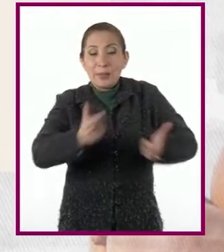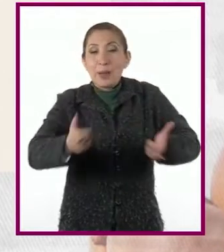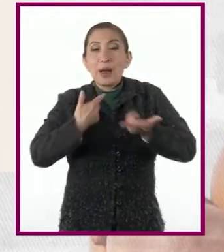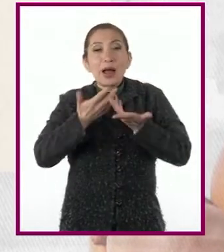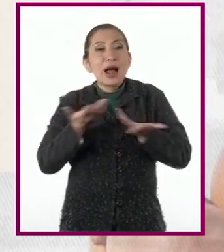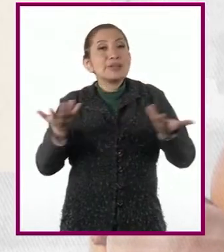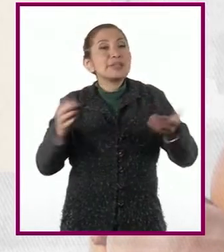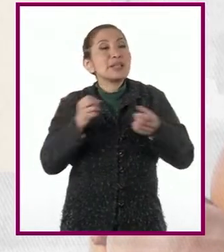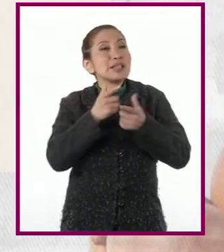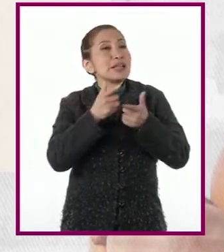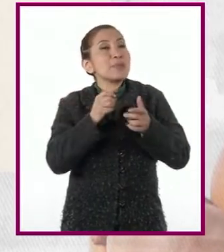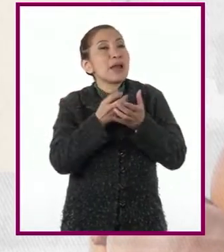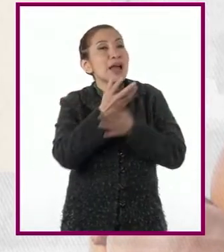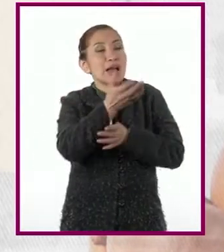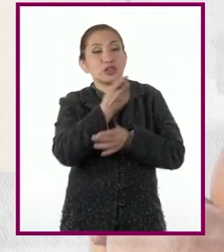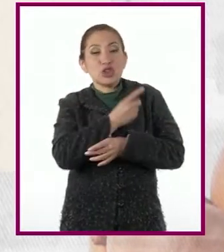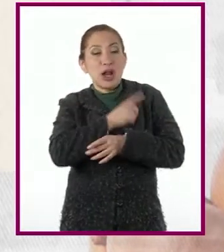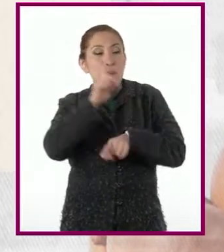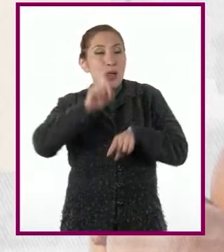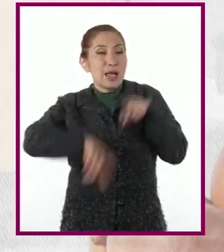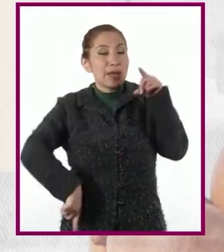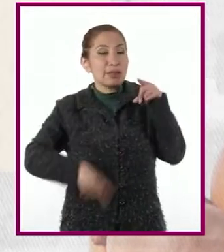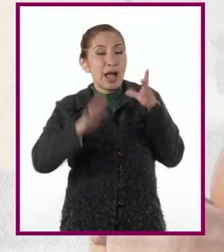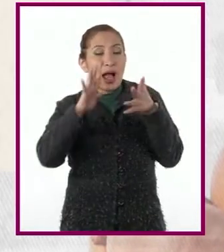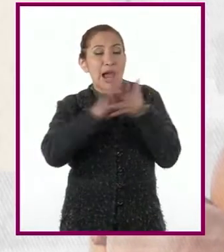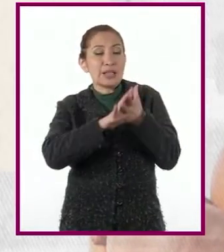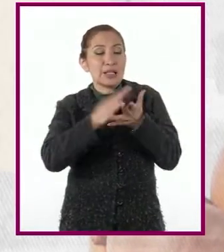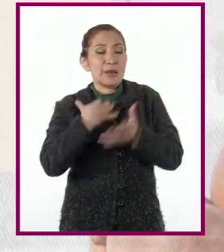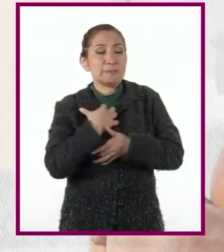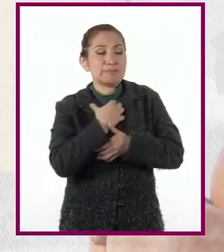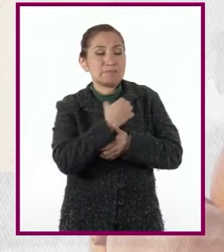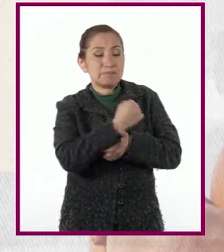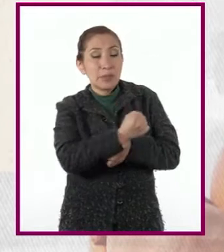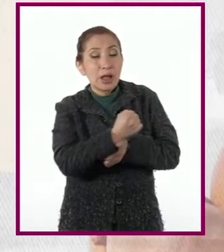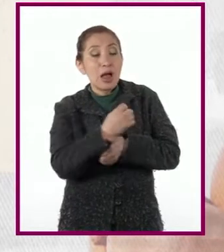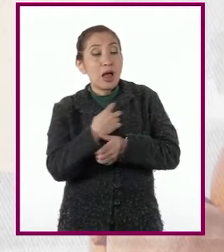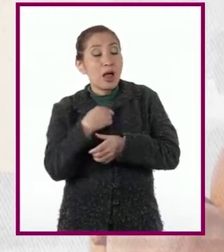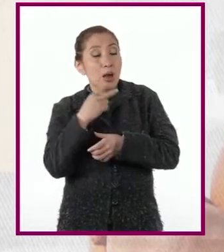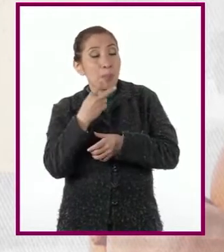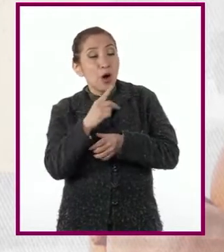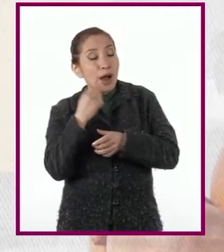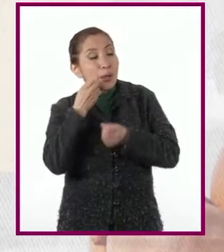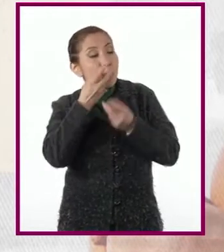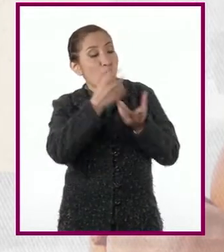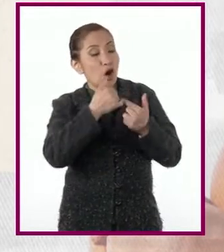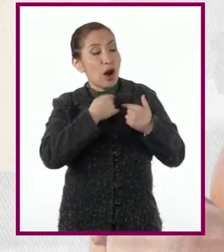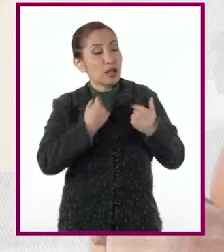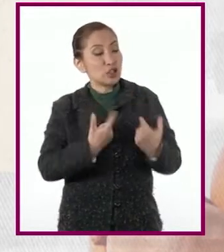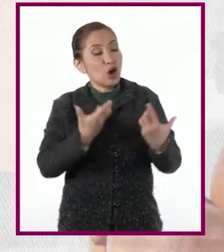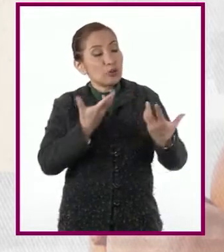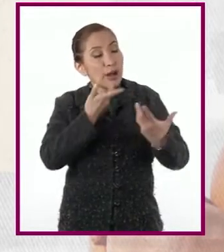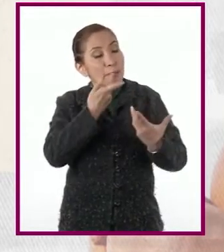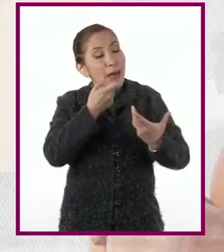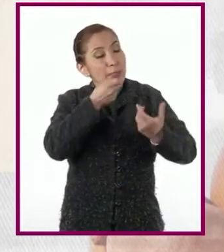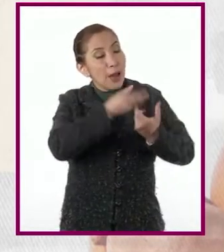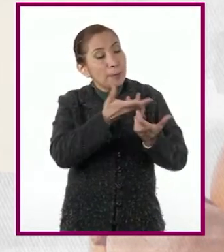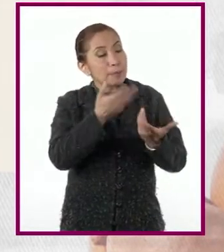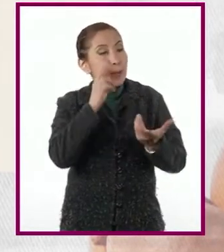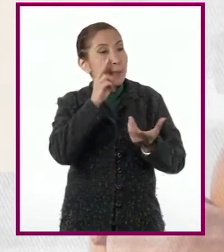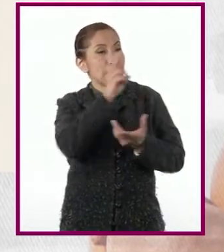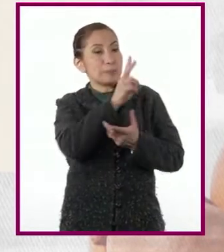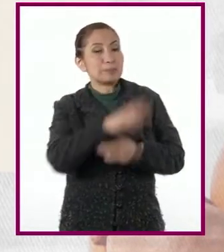alas, soledades me quita, cárcel me arranca, boca que vuela, corazón en tus labios